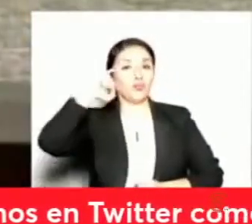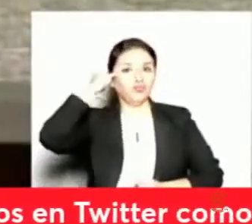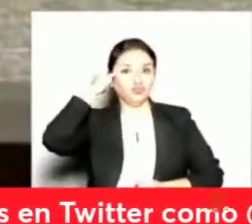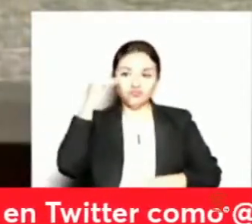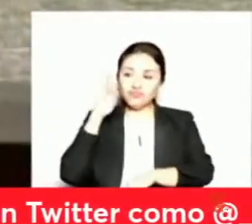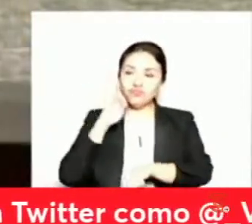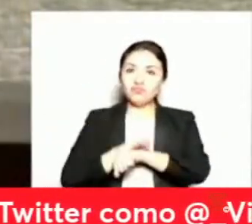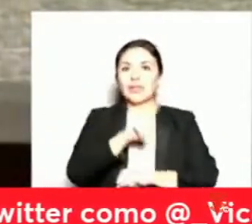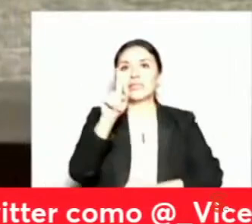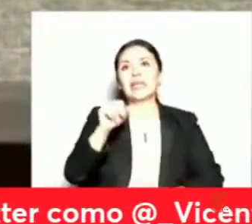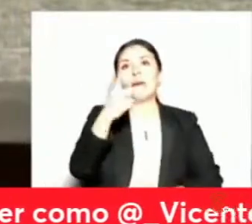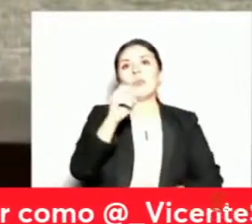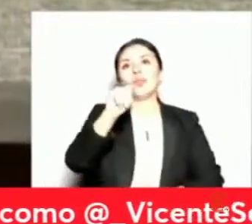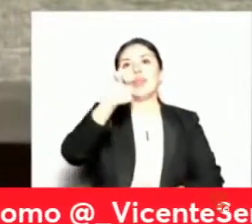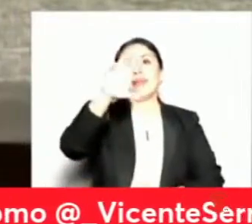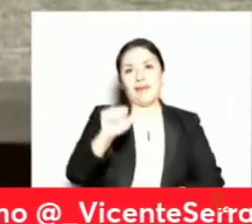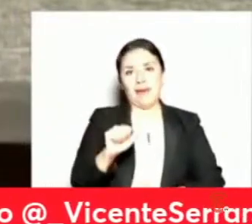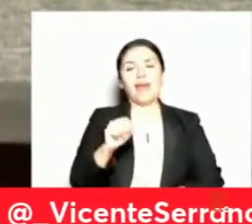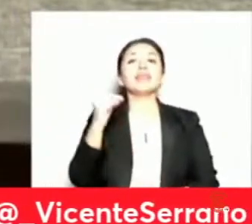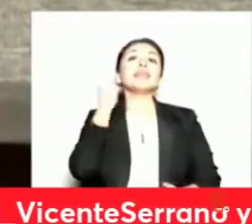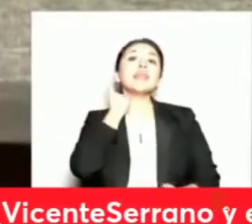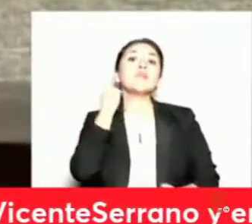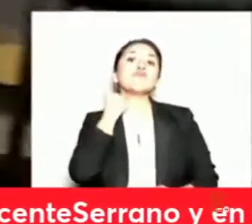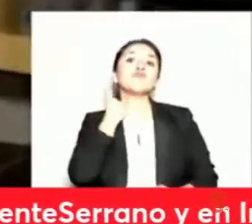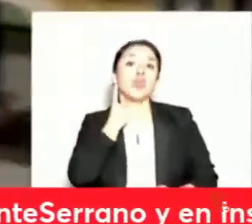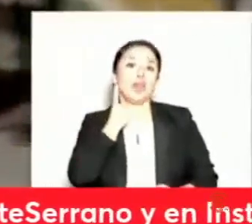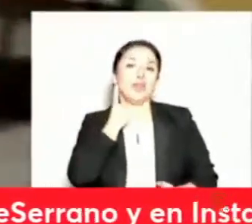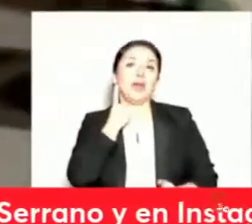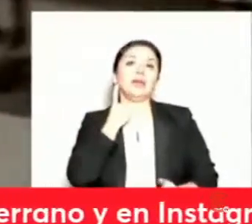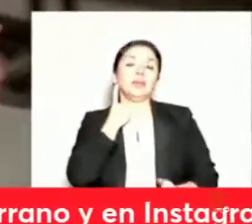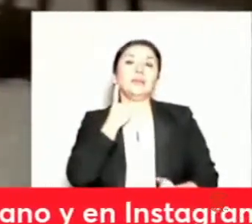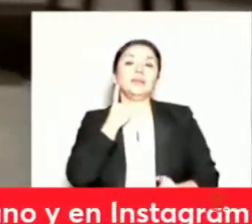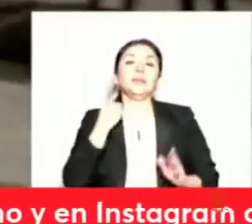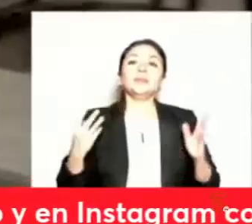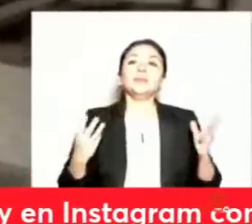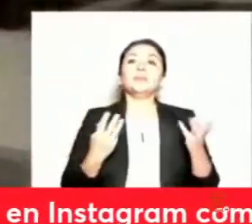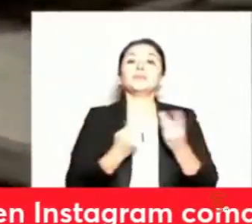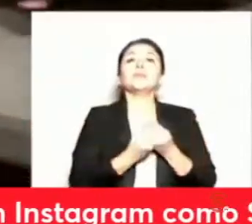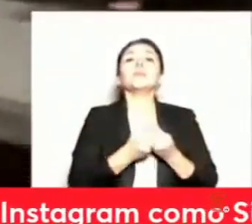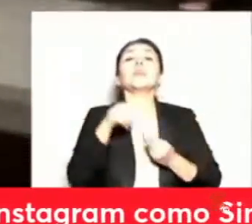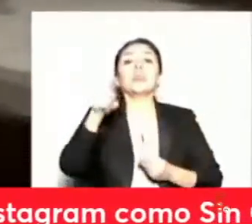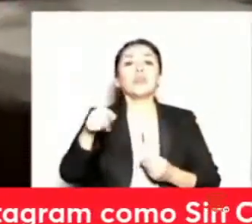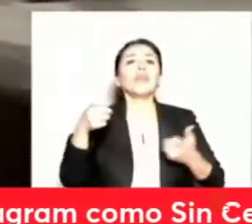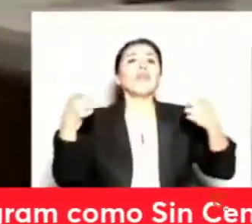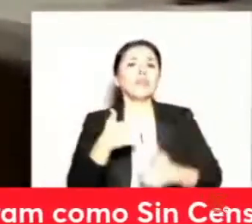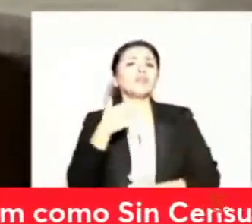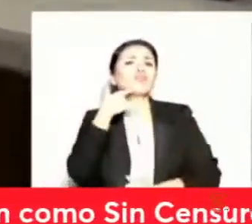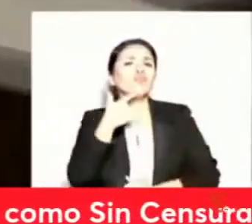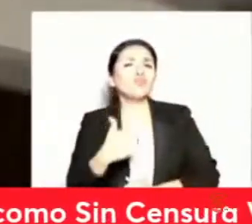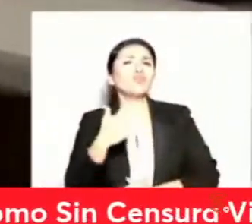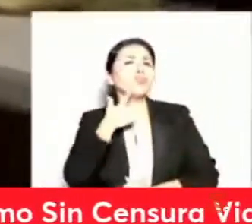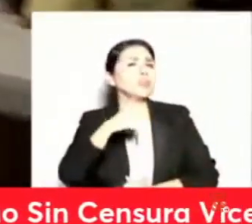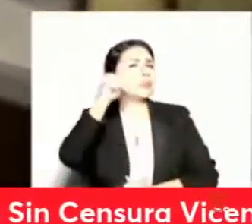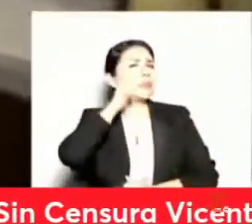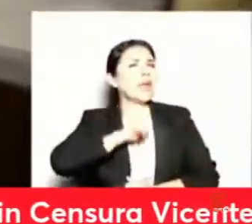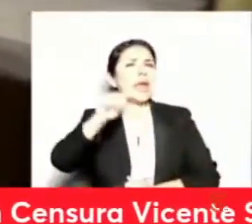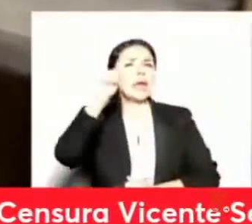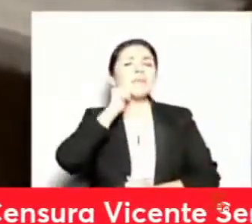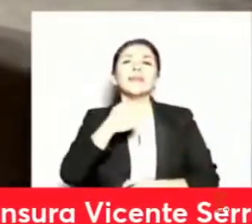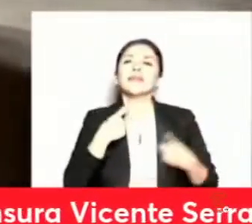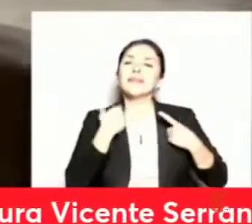indígena zapoteca, diputada constituyente y que ha luchado desde siempre por